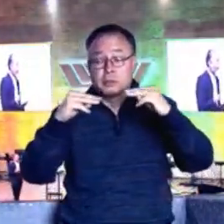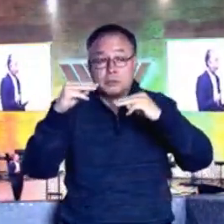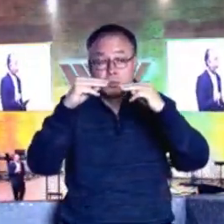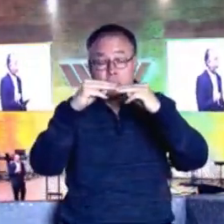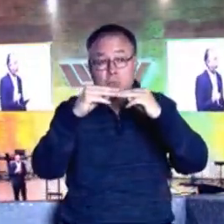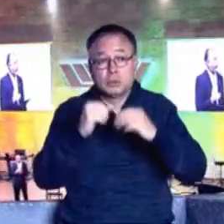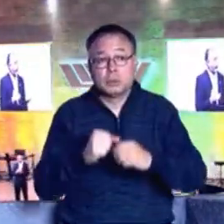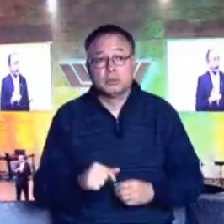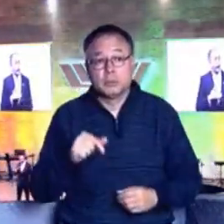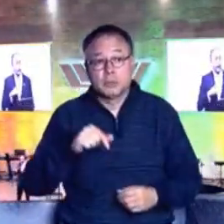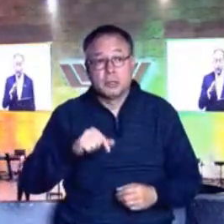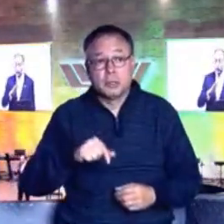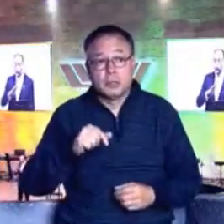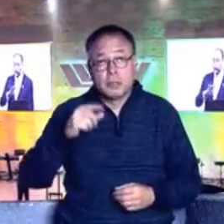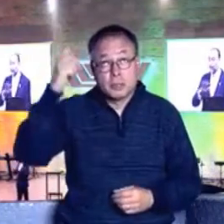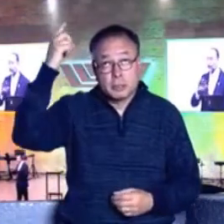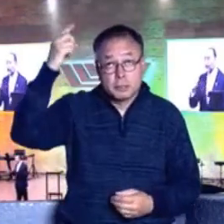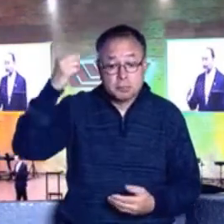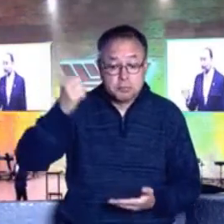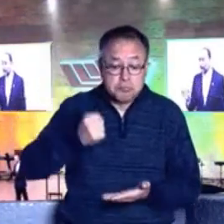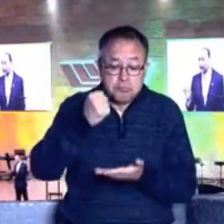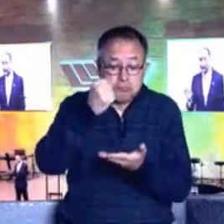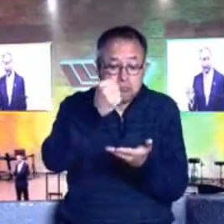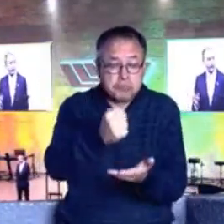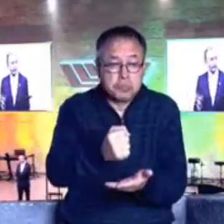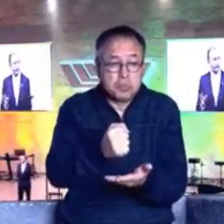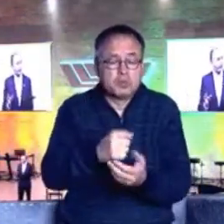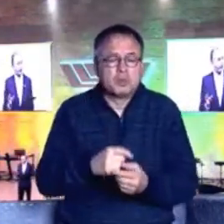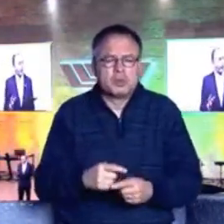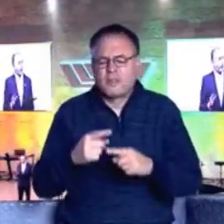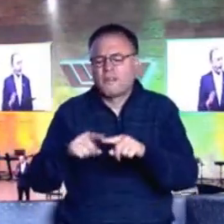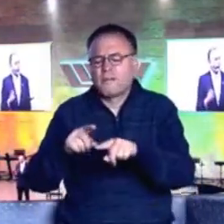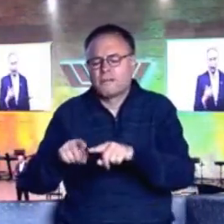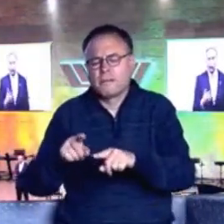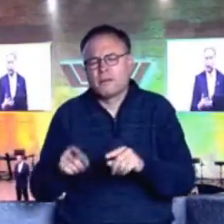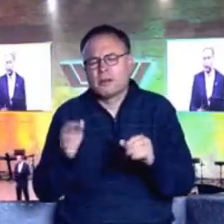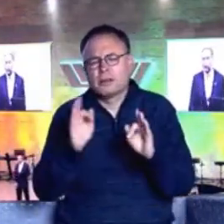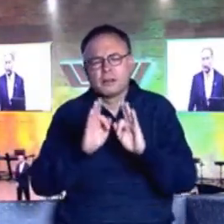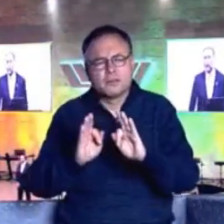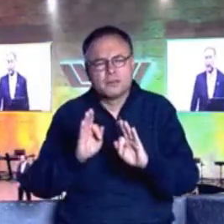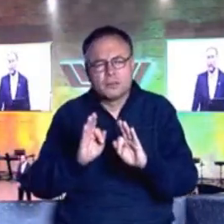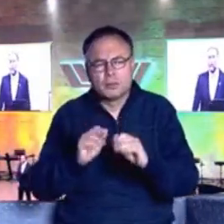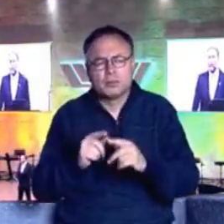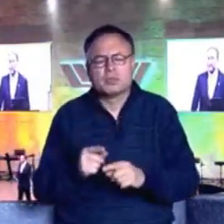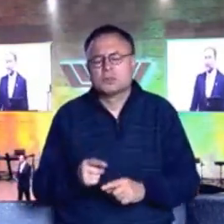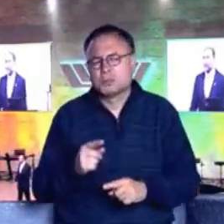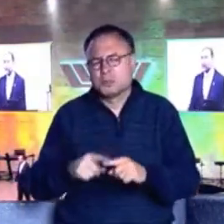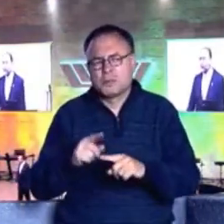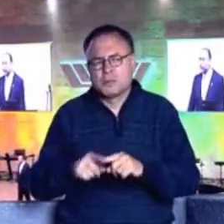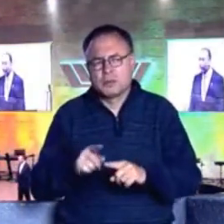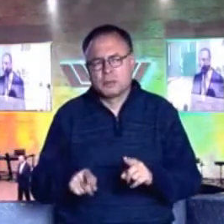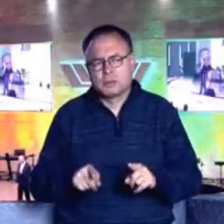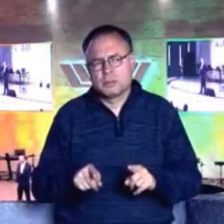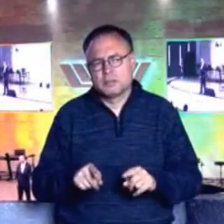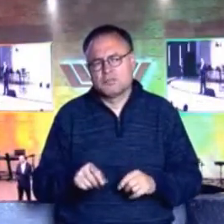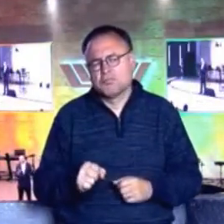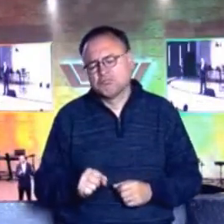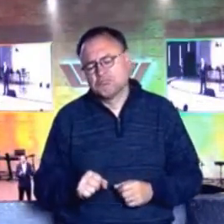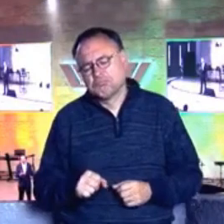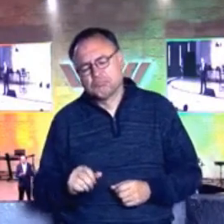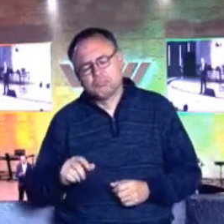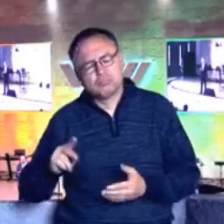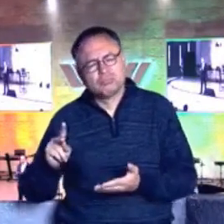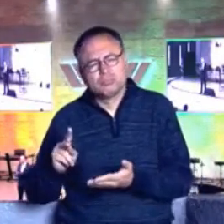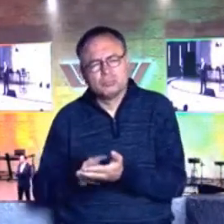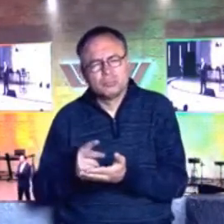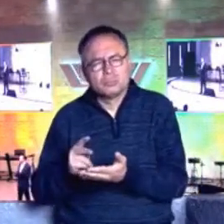Dios y Dios provee de tantas maneras a veces nosotros pensamos en nuestra cartera en la cuenta en